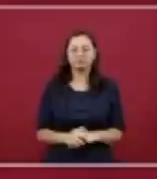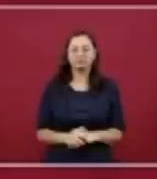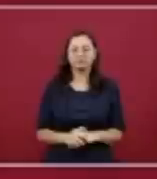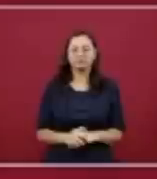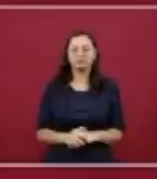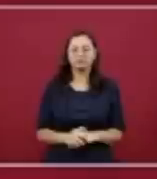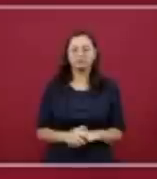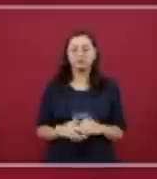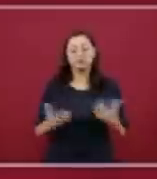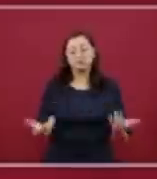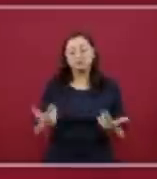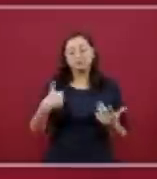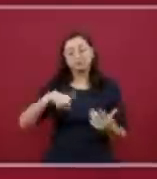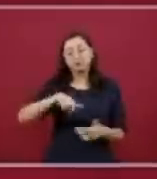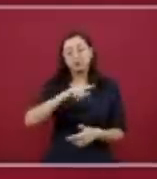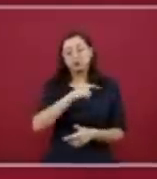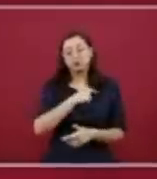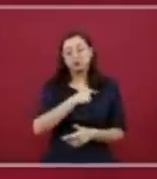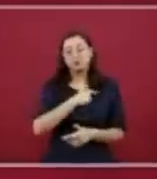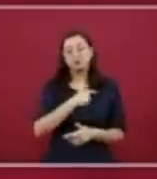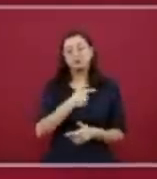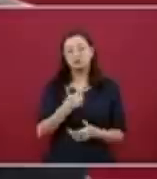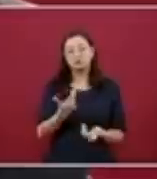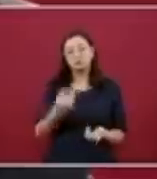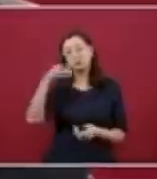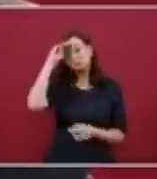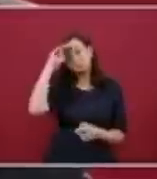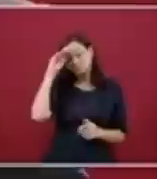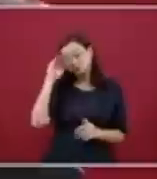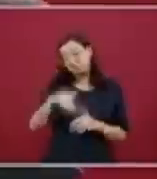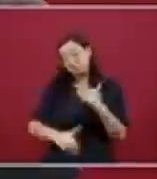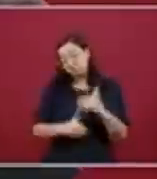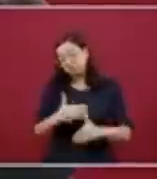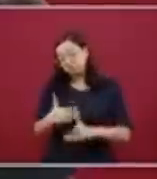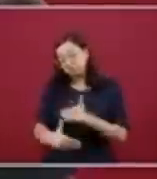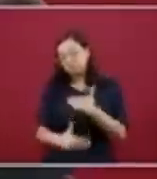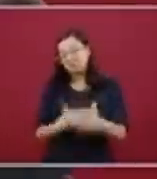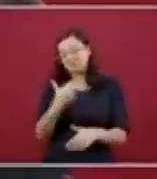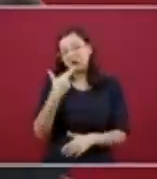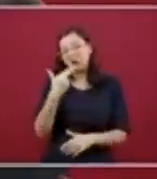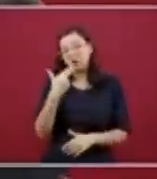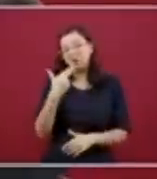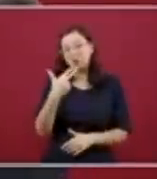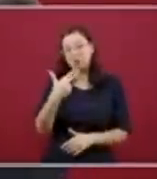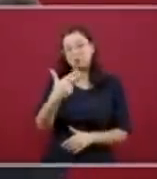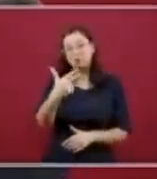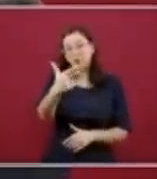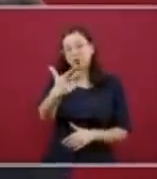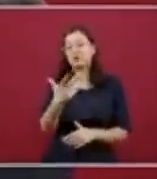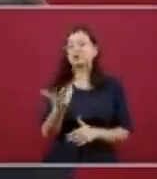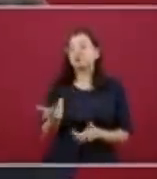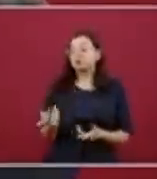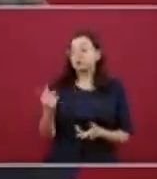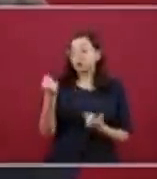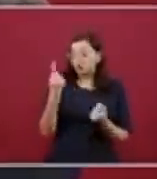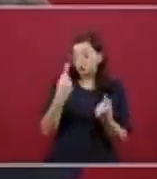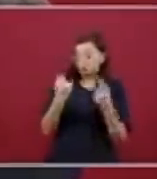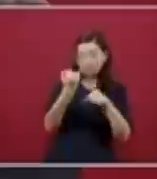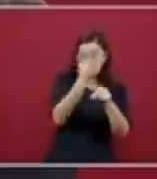esperando que haya resultados acerca de investigaciones